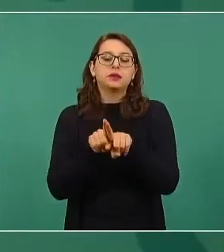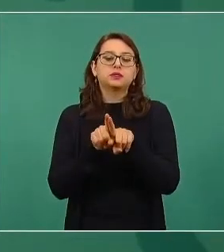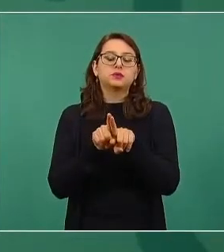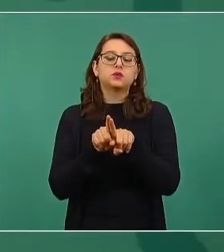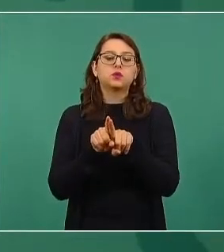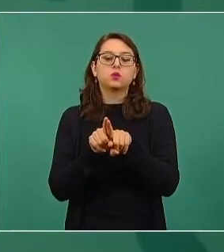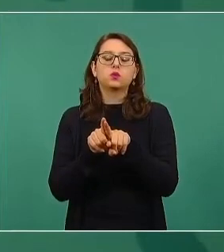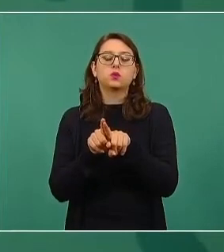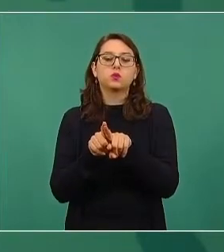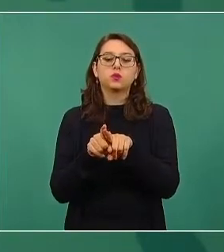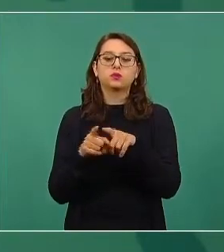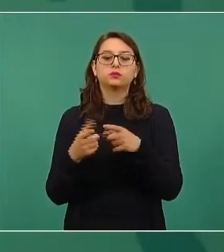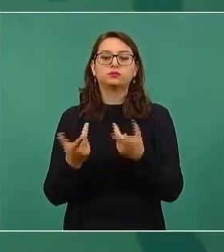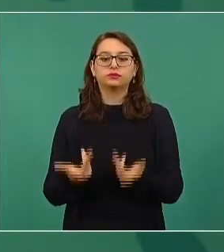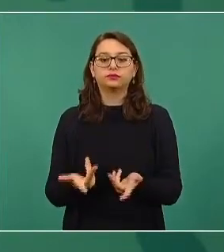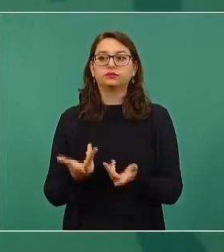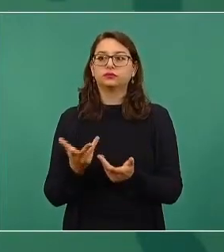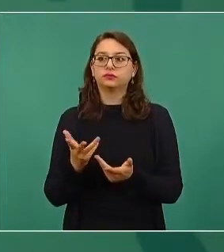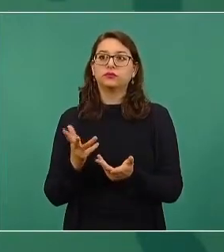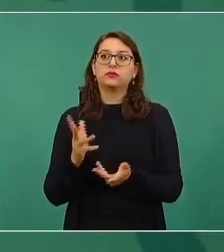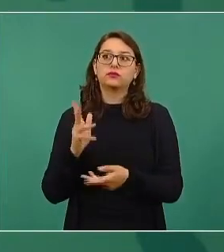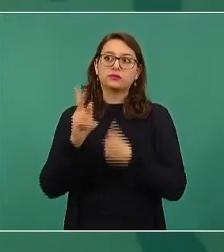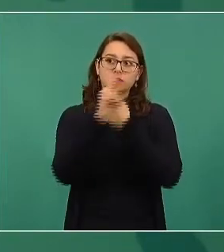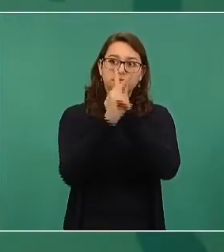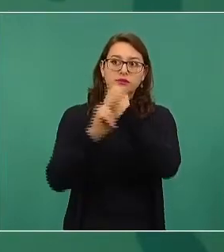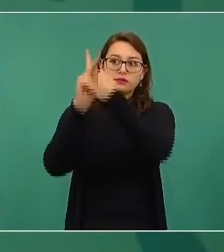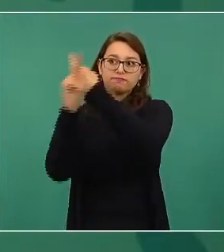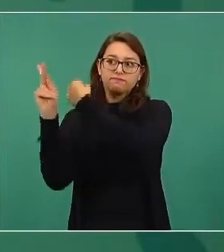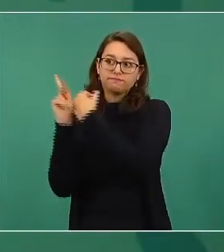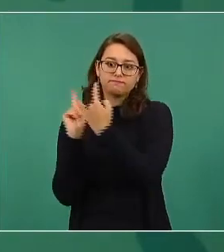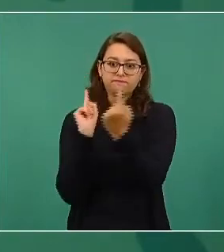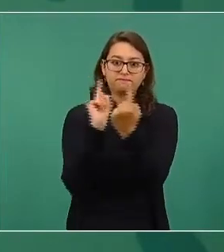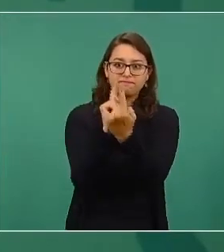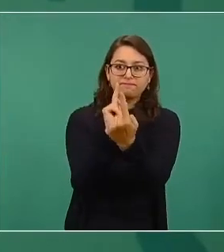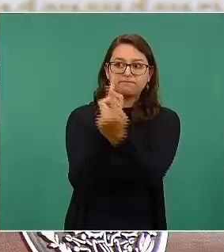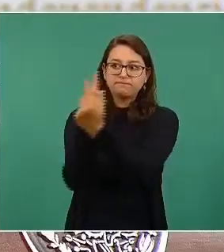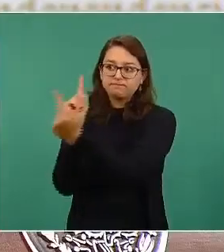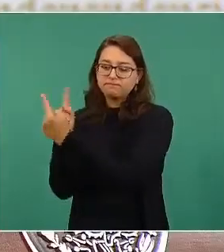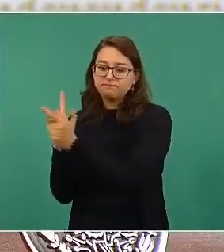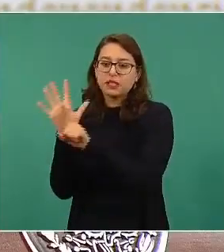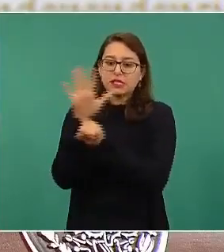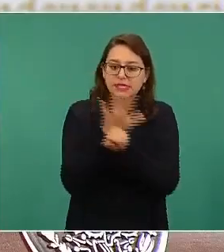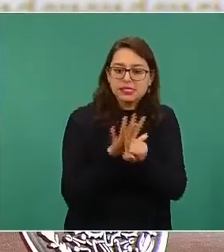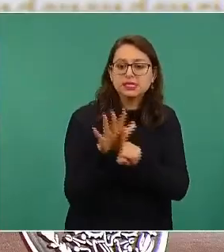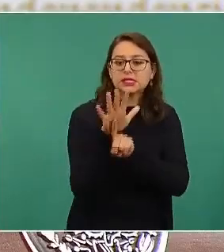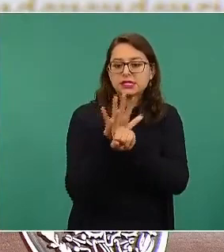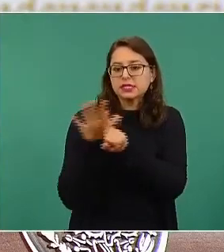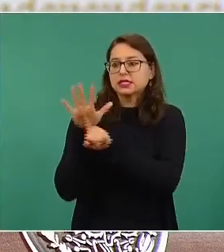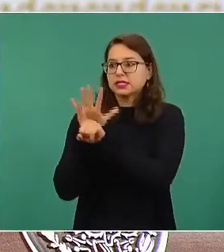de buscar adhesiones con otros países